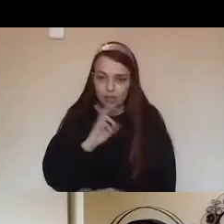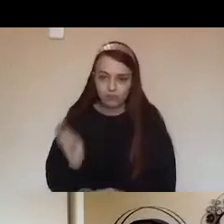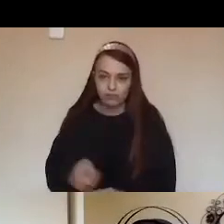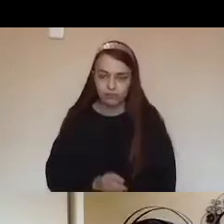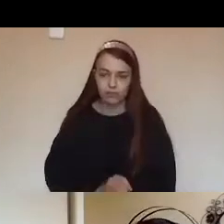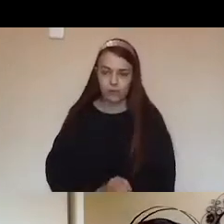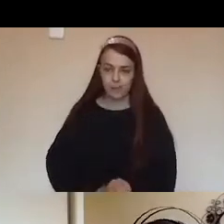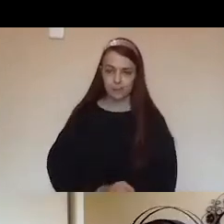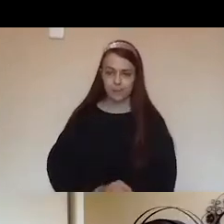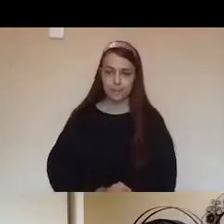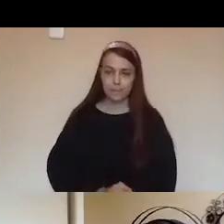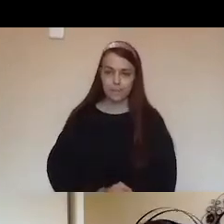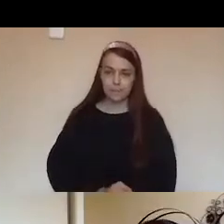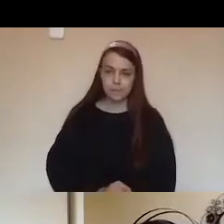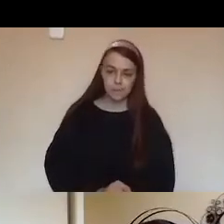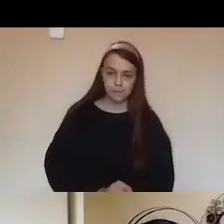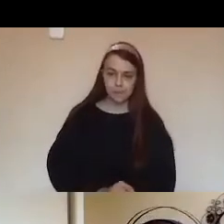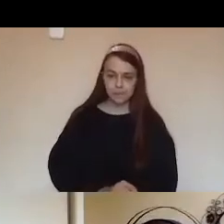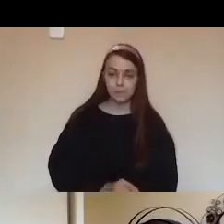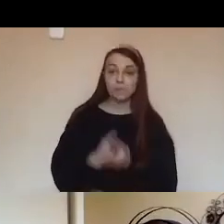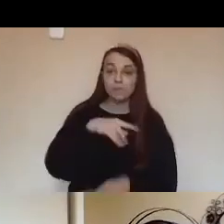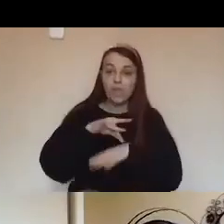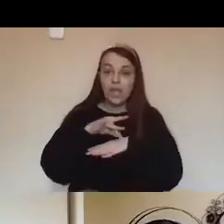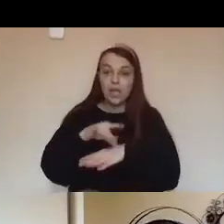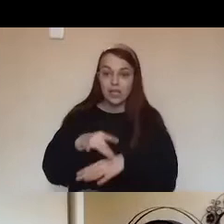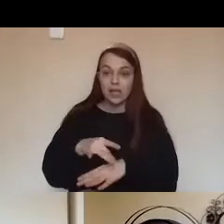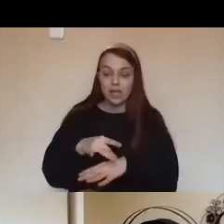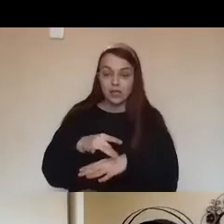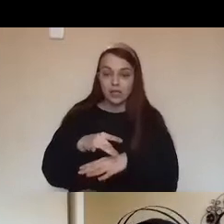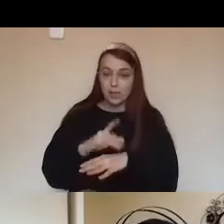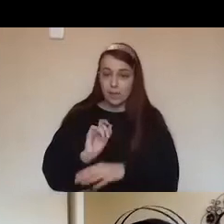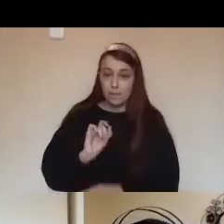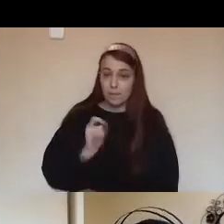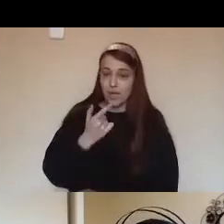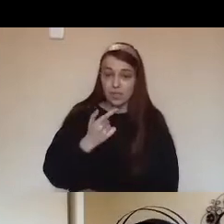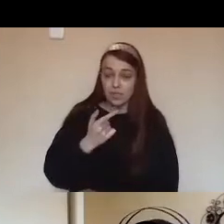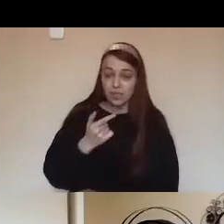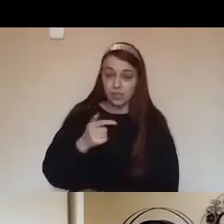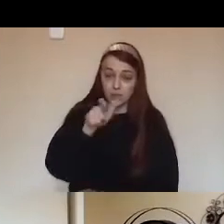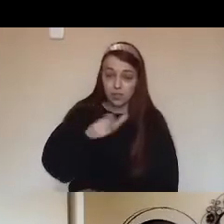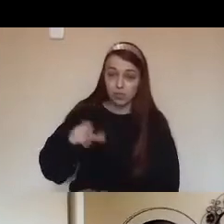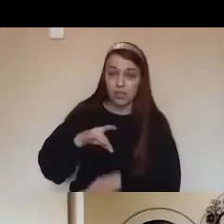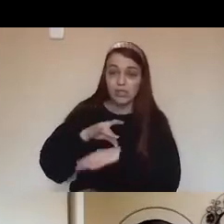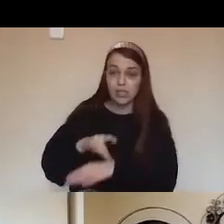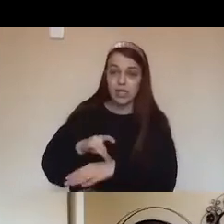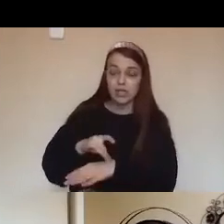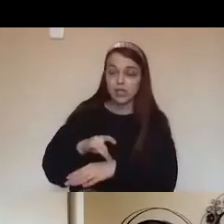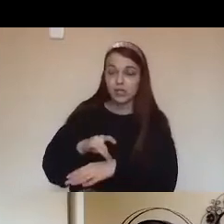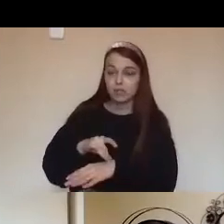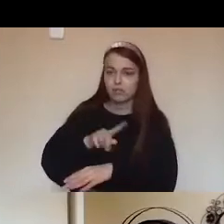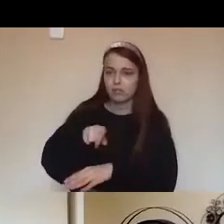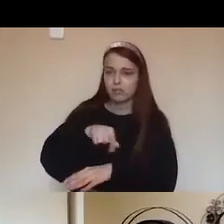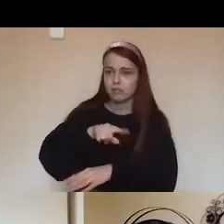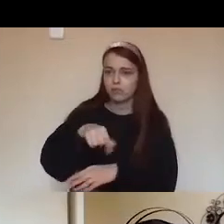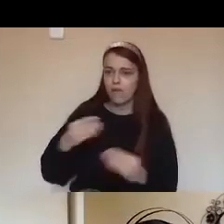etcétera. Ellos, bueno, los guías, sobre todo son los que más han dedicado horas